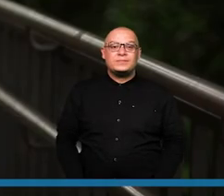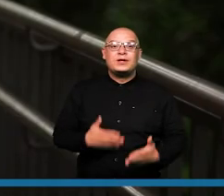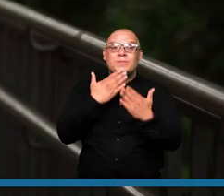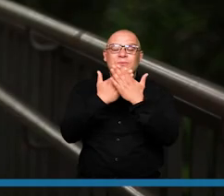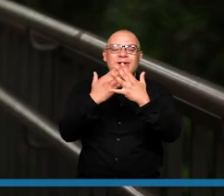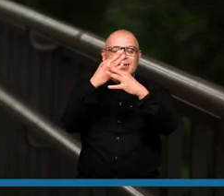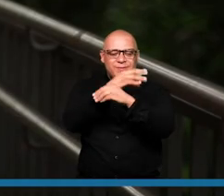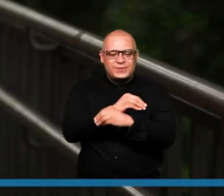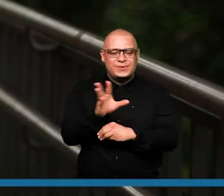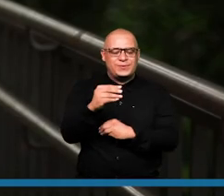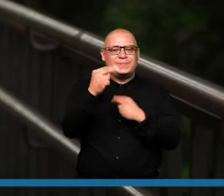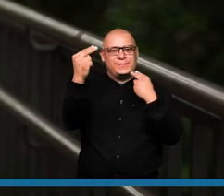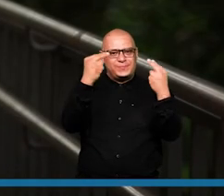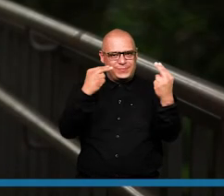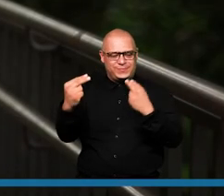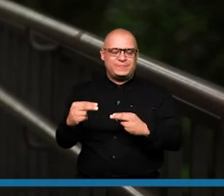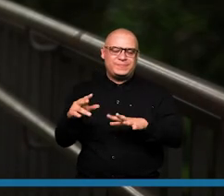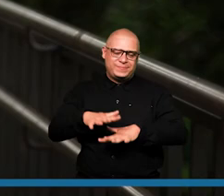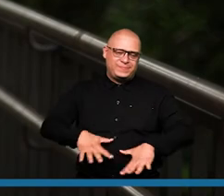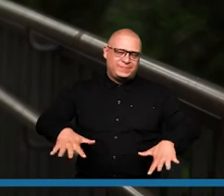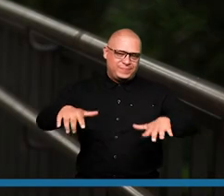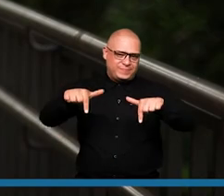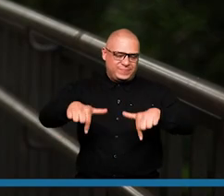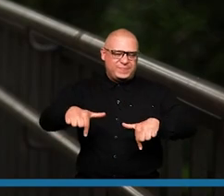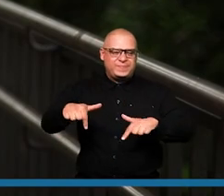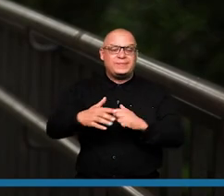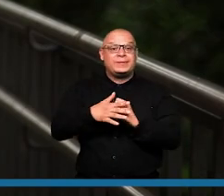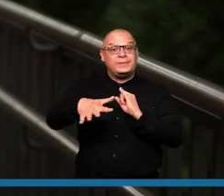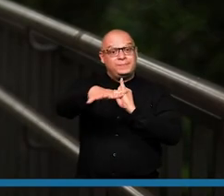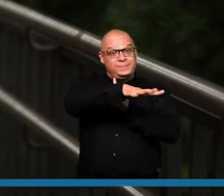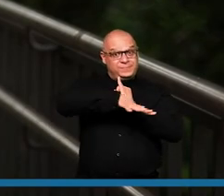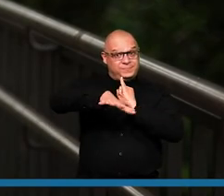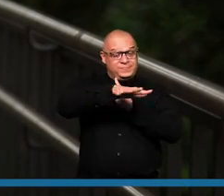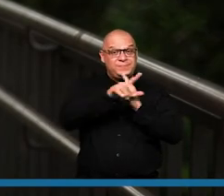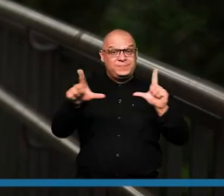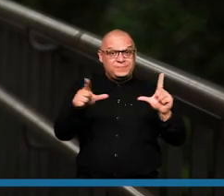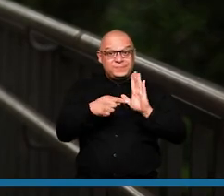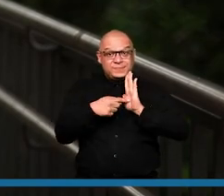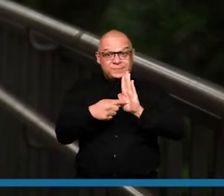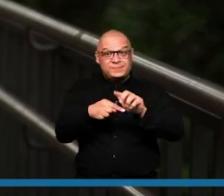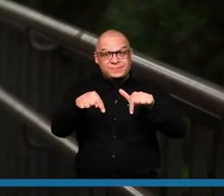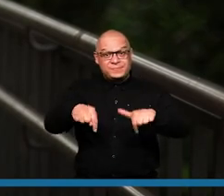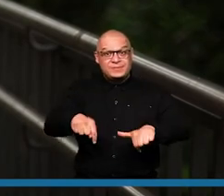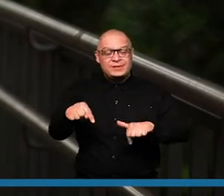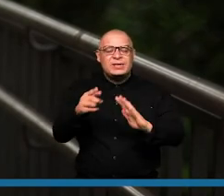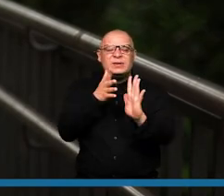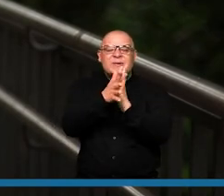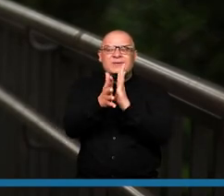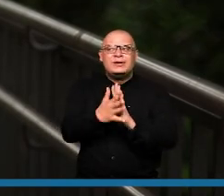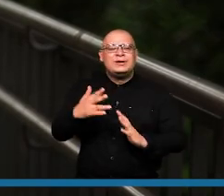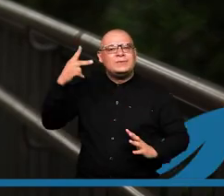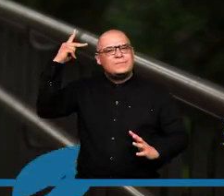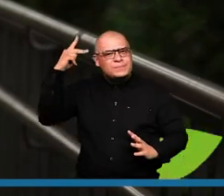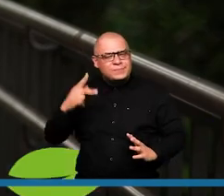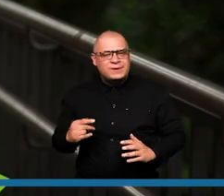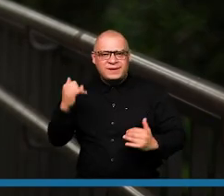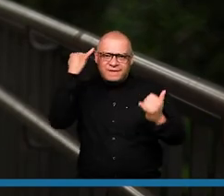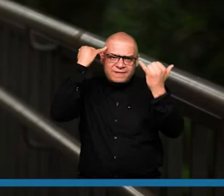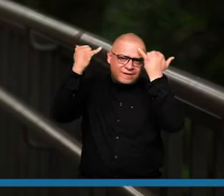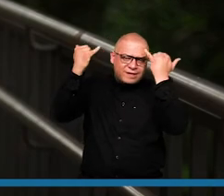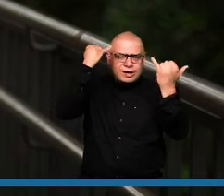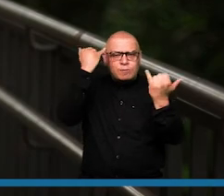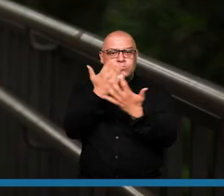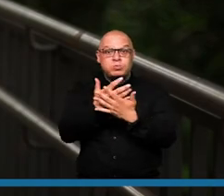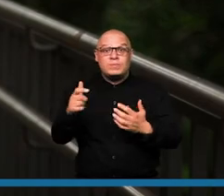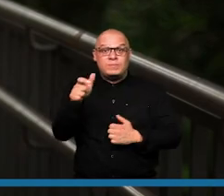Muy buenas noches y bienvenidos a Área Sostenible, el programa del Área Metropolitana del Valle de Aburrá que cuenta las historias y las iniciativas